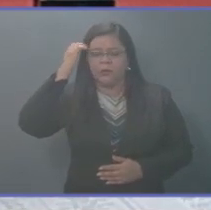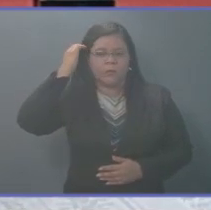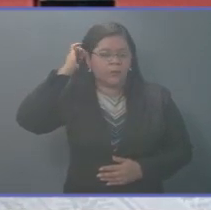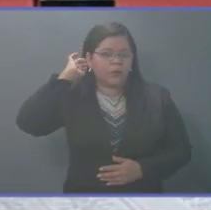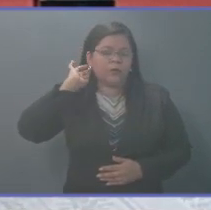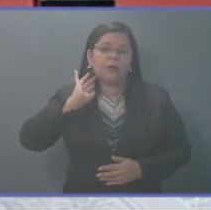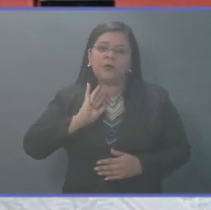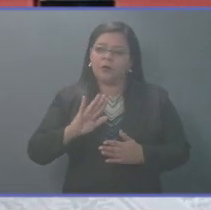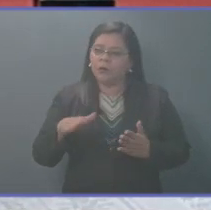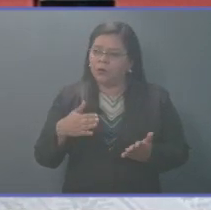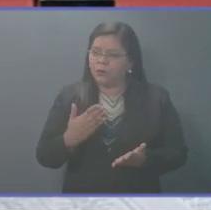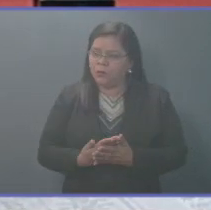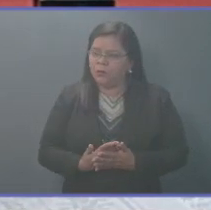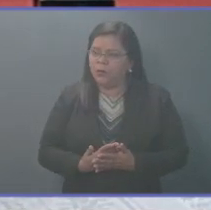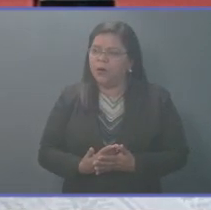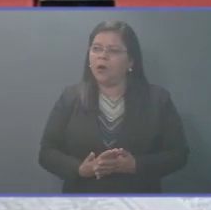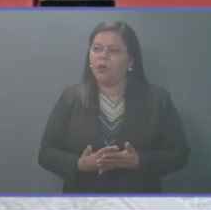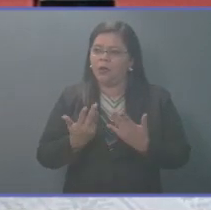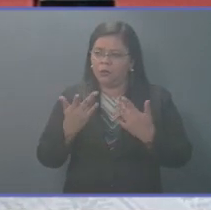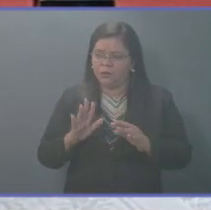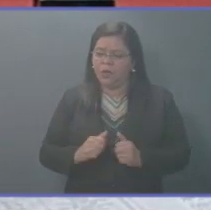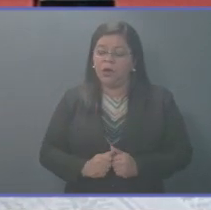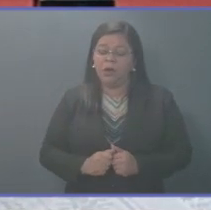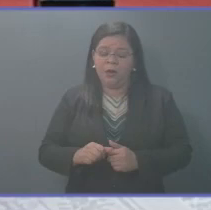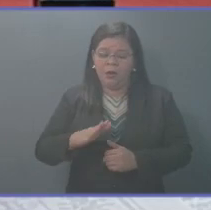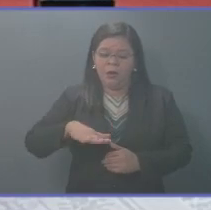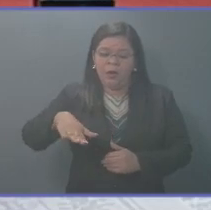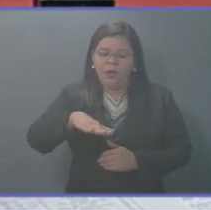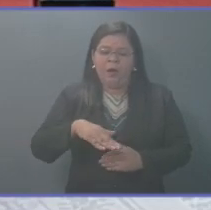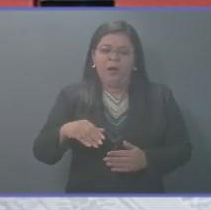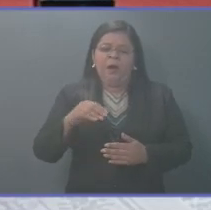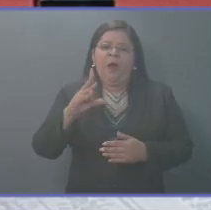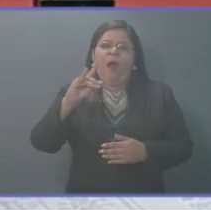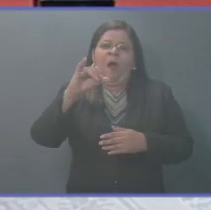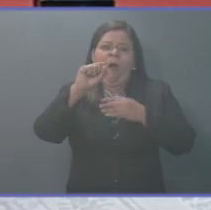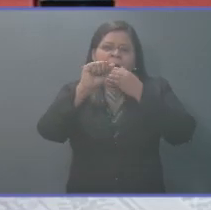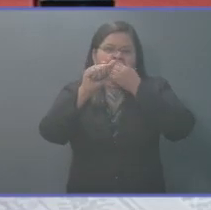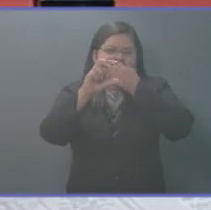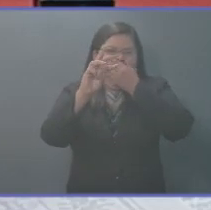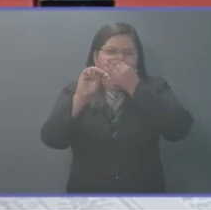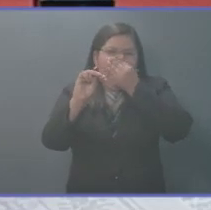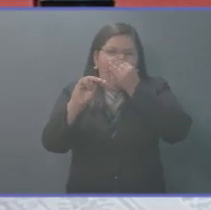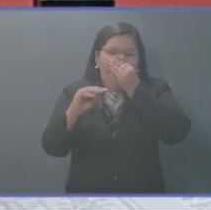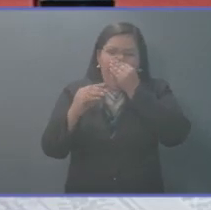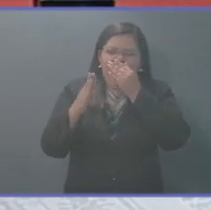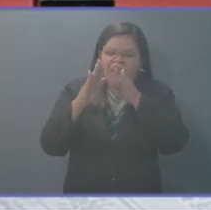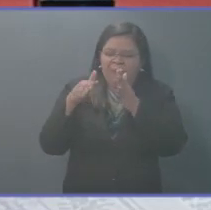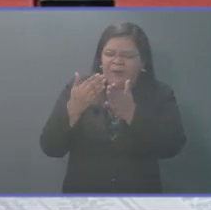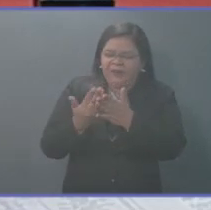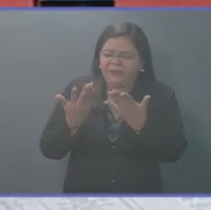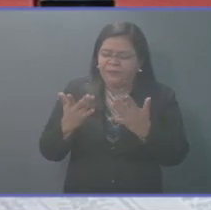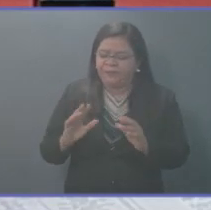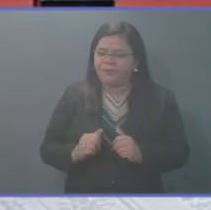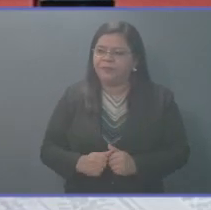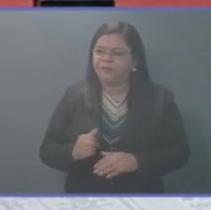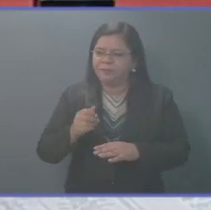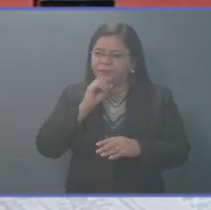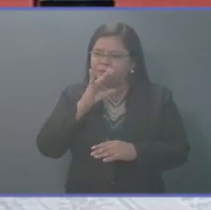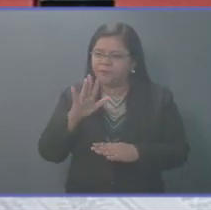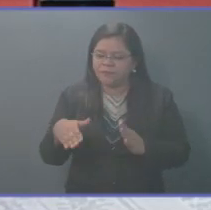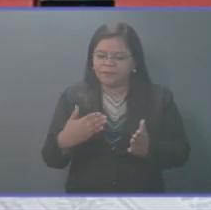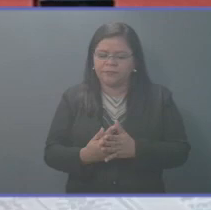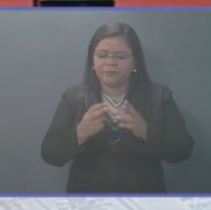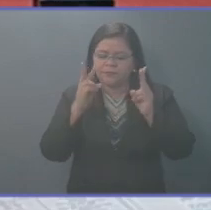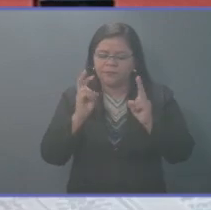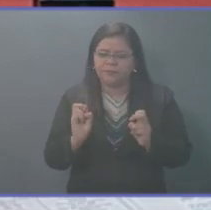división de salud ambiental bisham del ministerio de salud donde se maneja todo